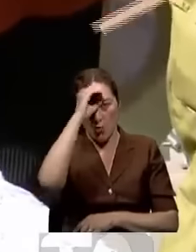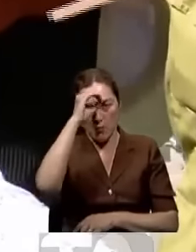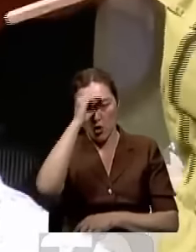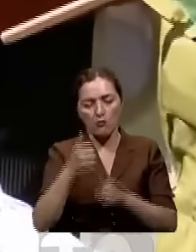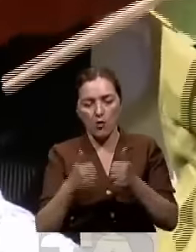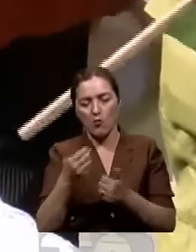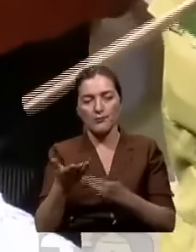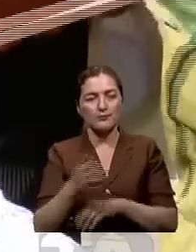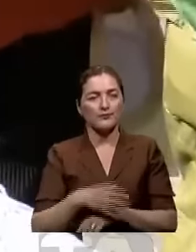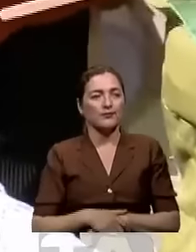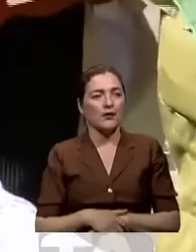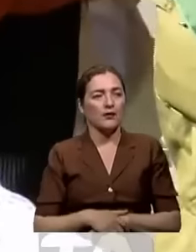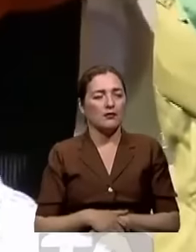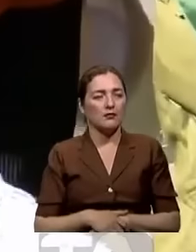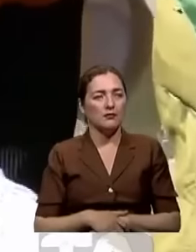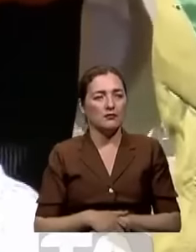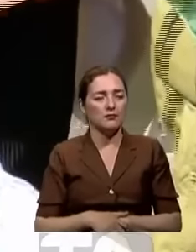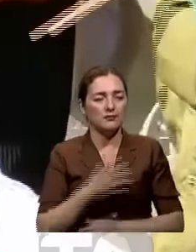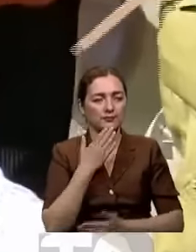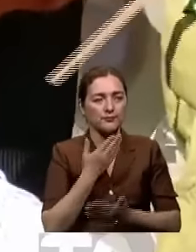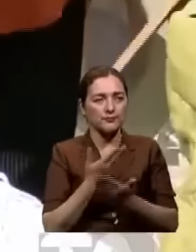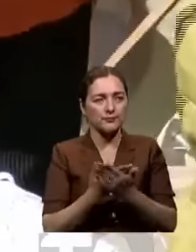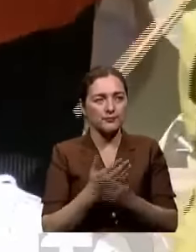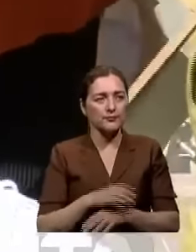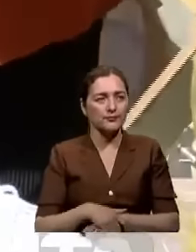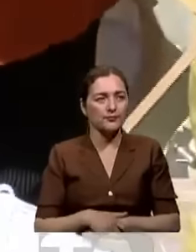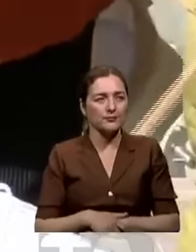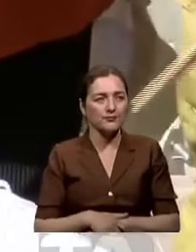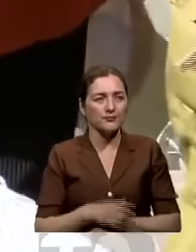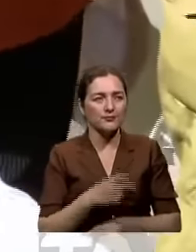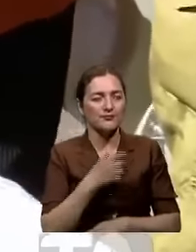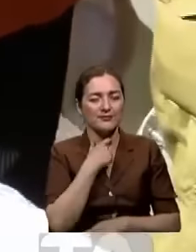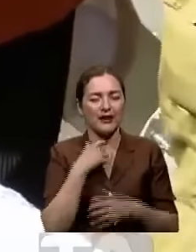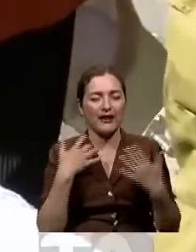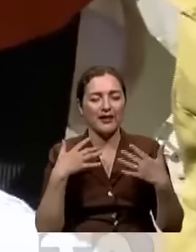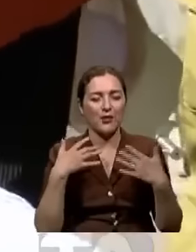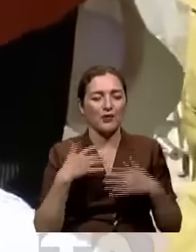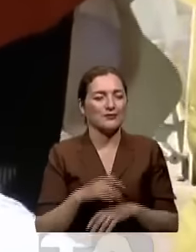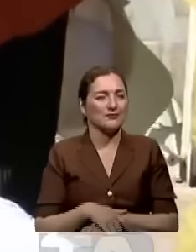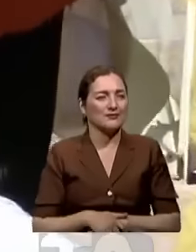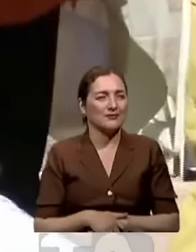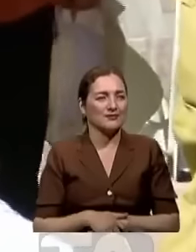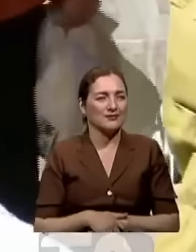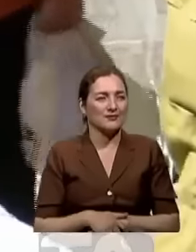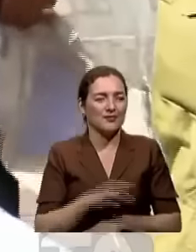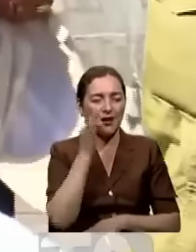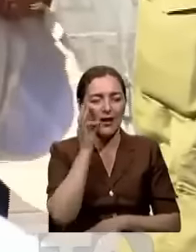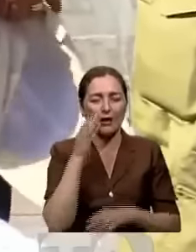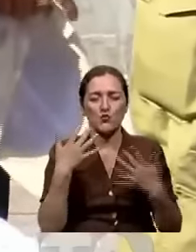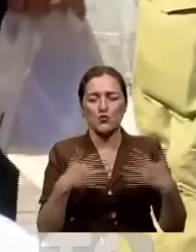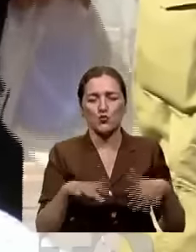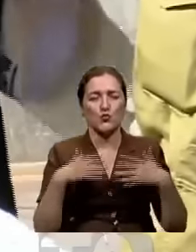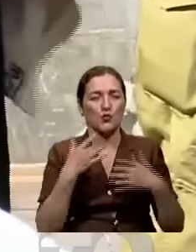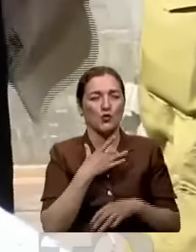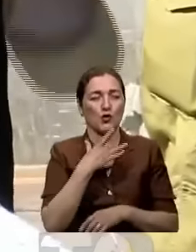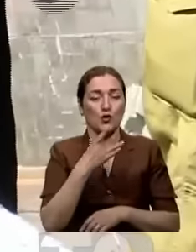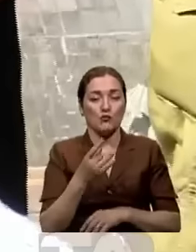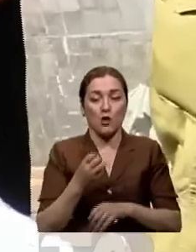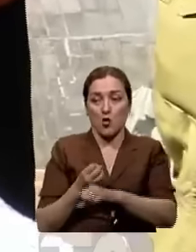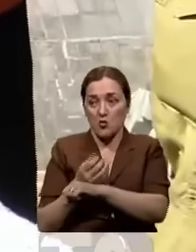esta guagua roll? Gracias, Steffi. Estoy un poco nerviosa. Está súper rica. Nos gusta que hayan tomado